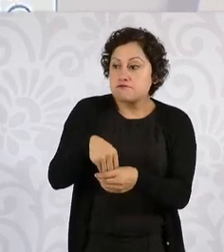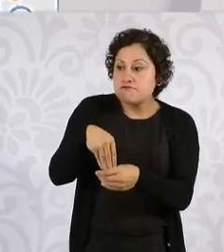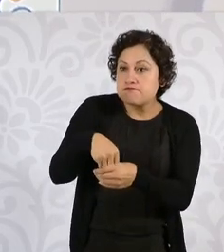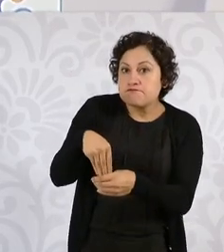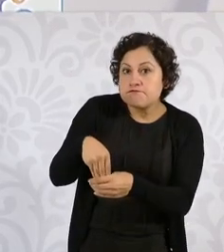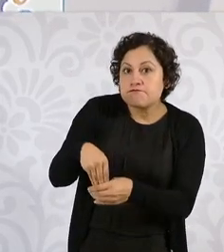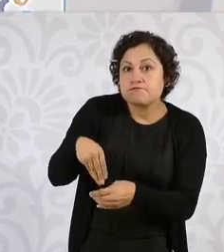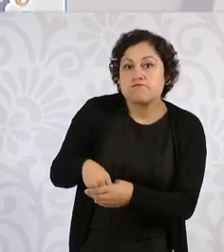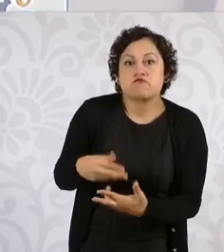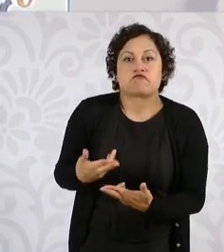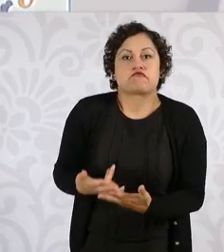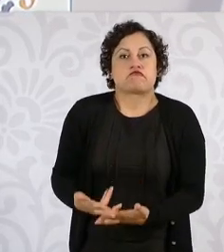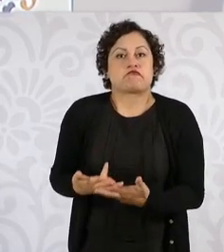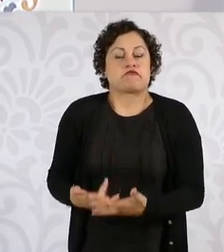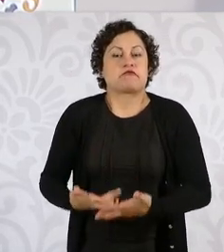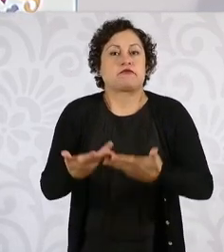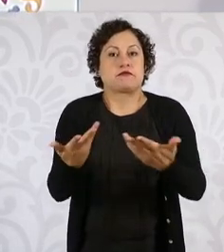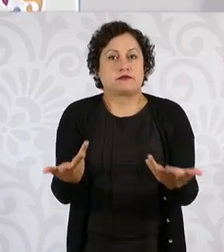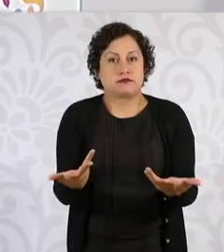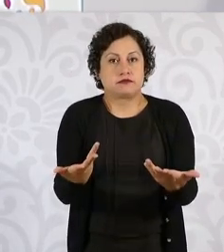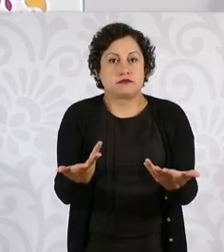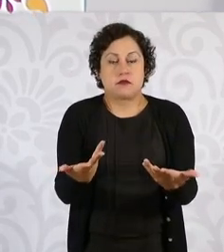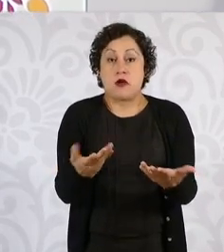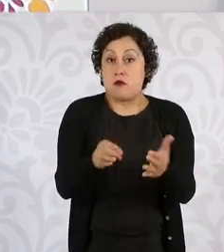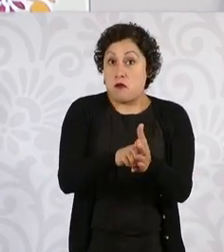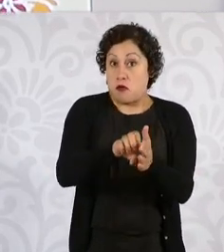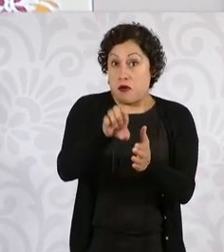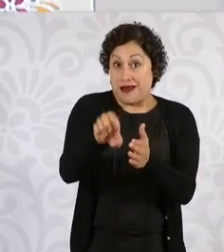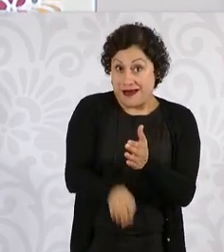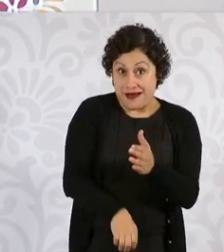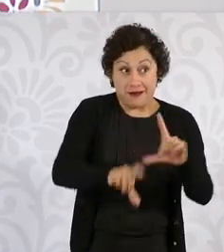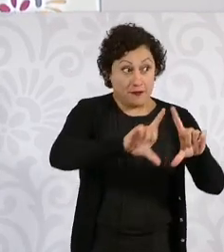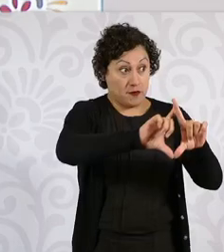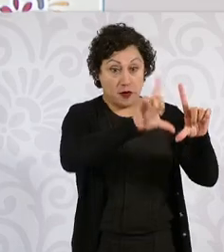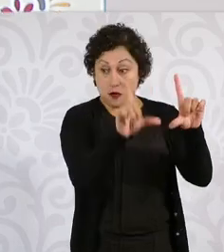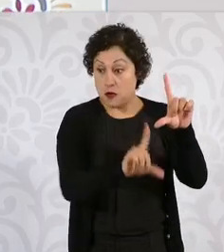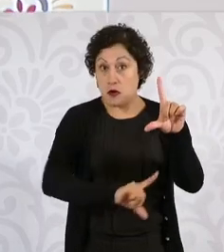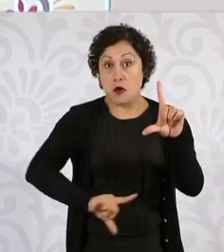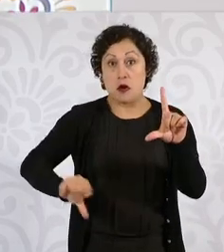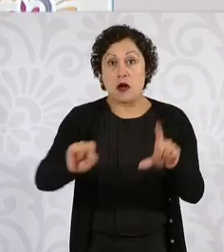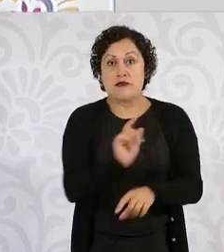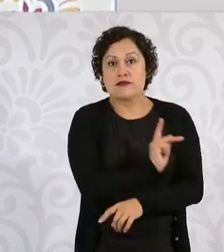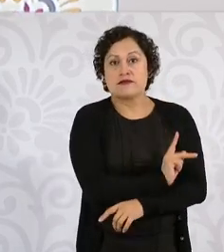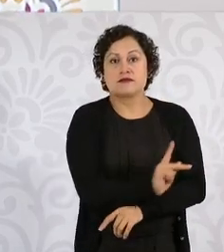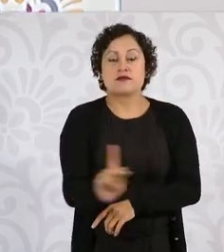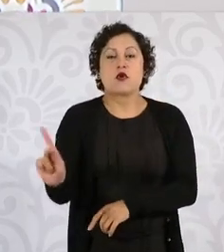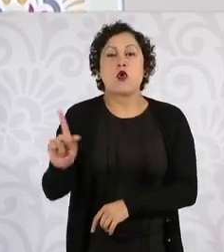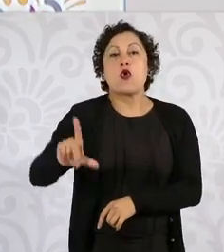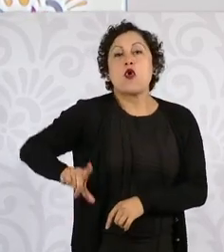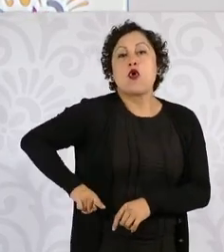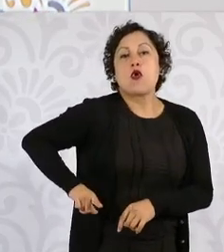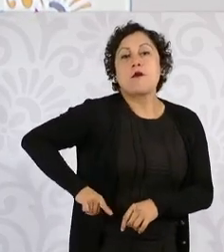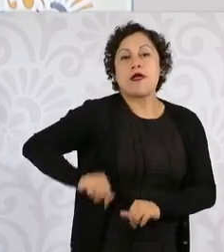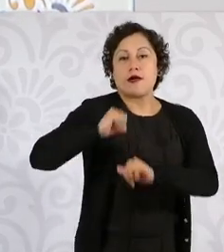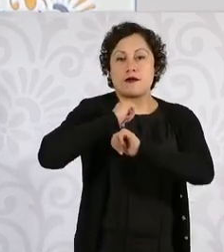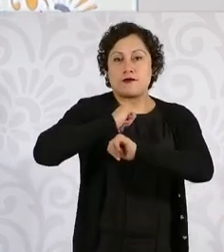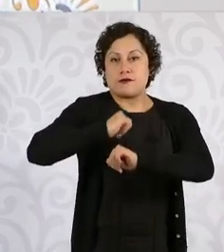los gobiernos estatales, municipales, todas las entidades públicas incluso yo diría